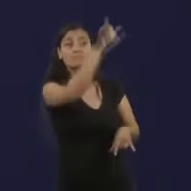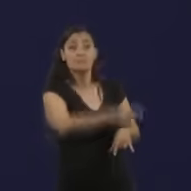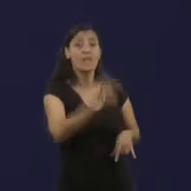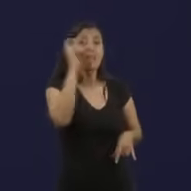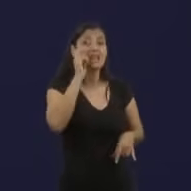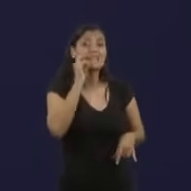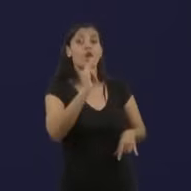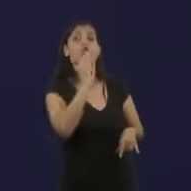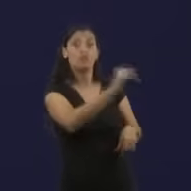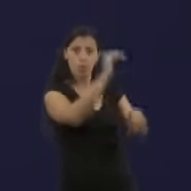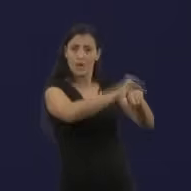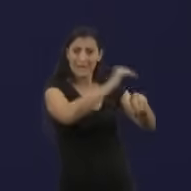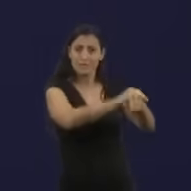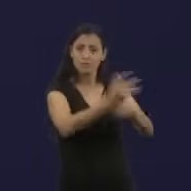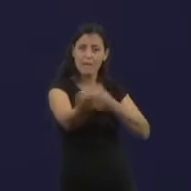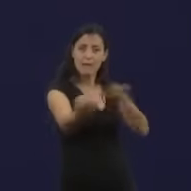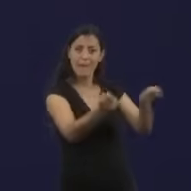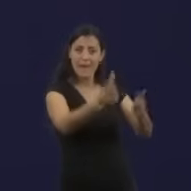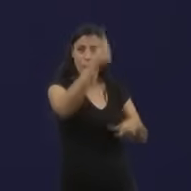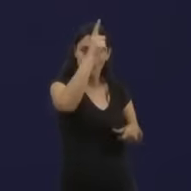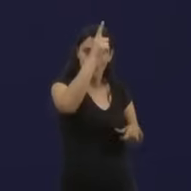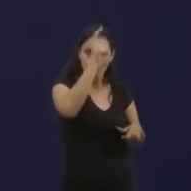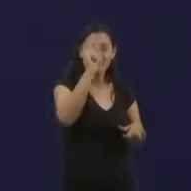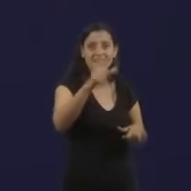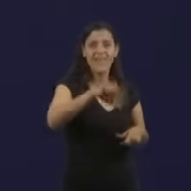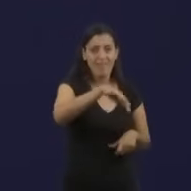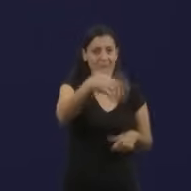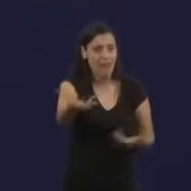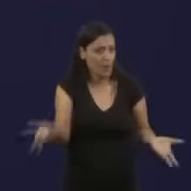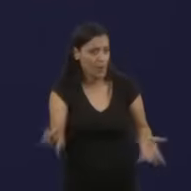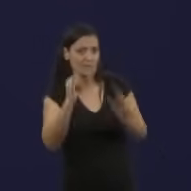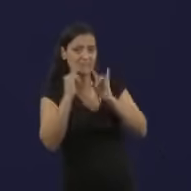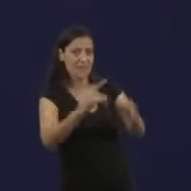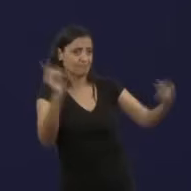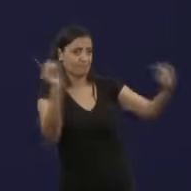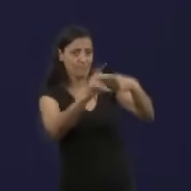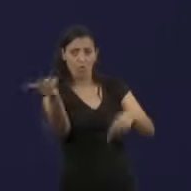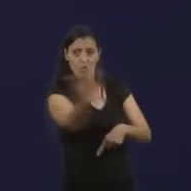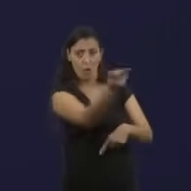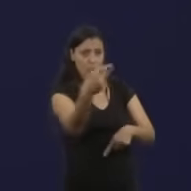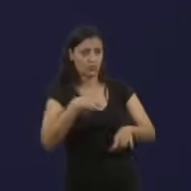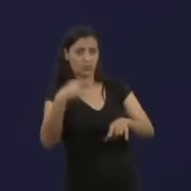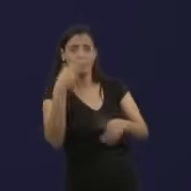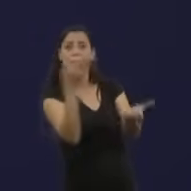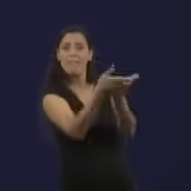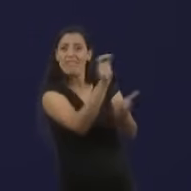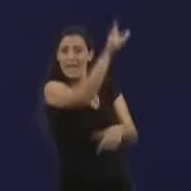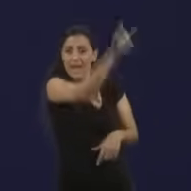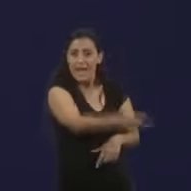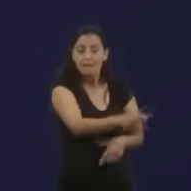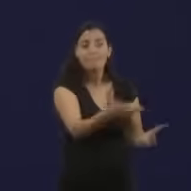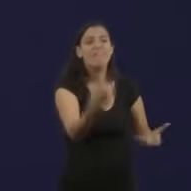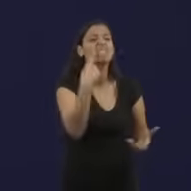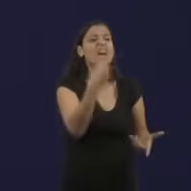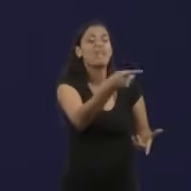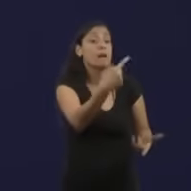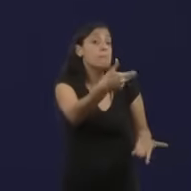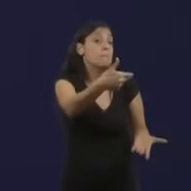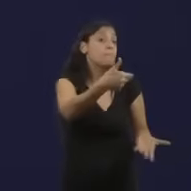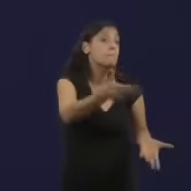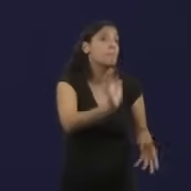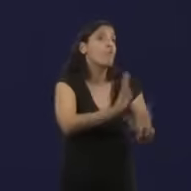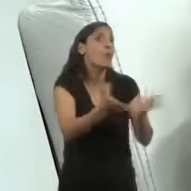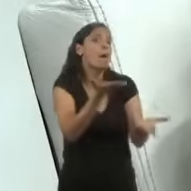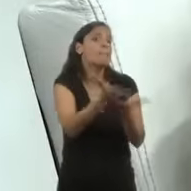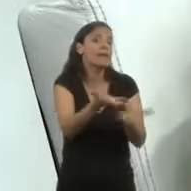de la policía de la provincia de Buenos Aires no habría Habría que ver bien qué es lo que me estás planteando con esa con ese pedido no